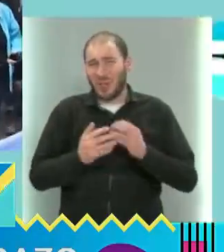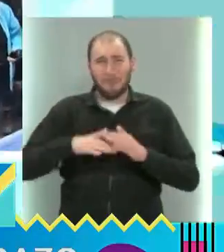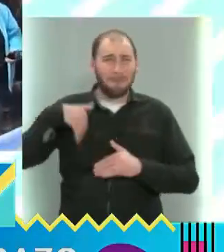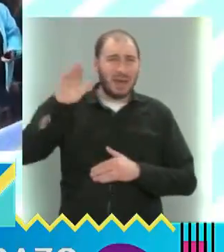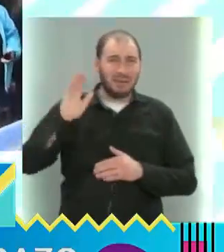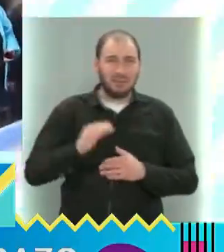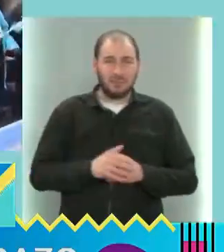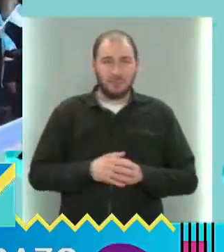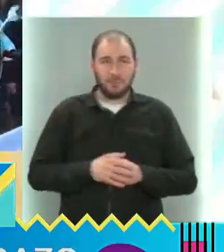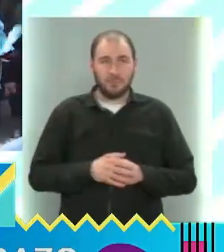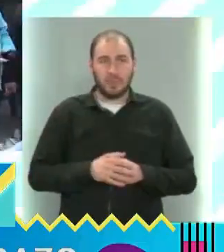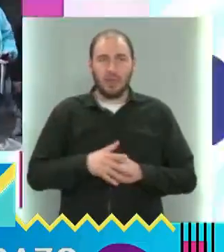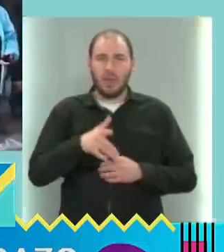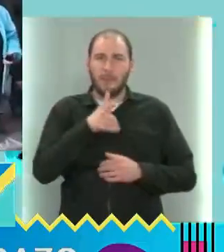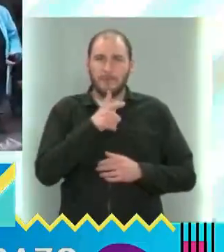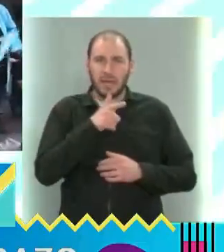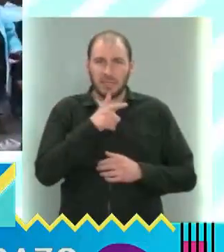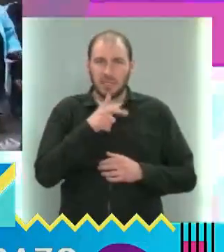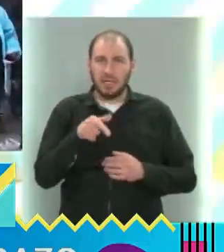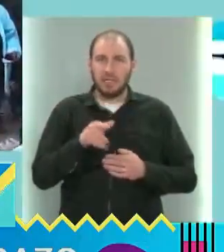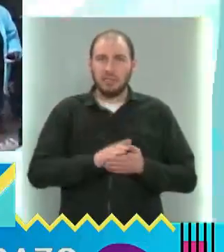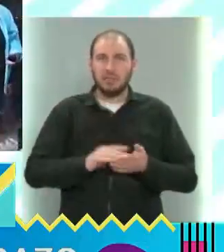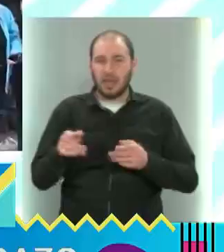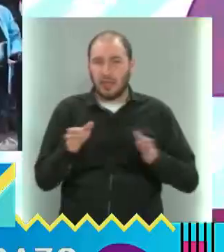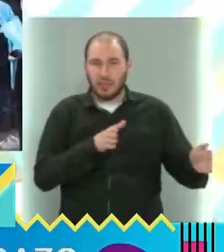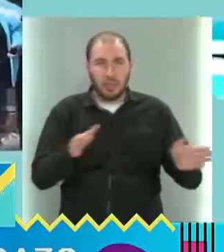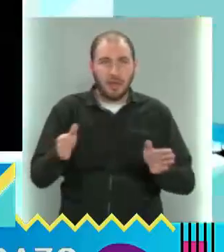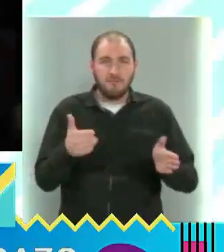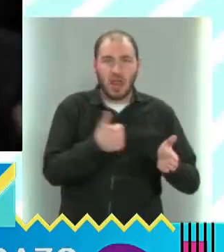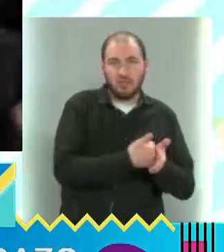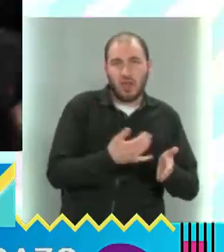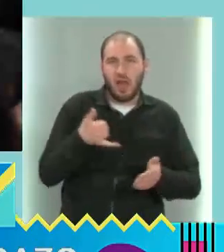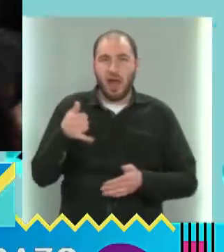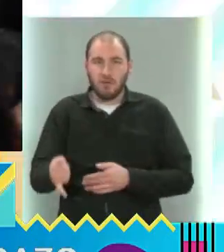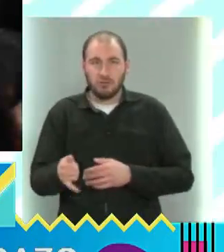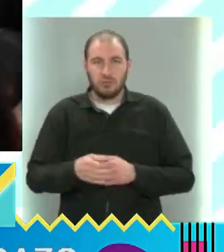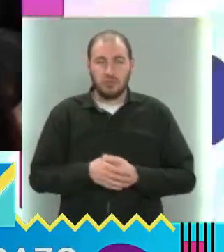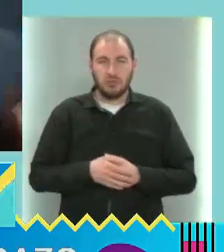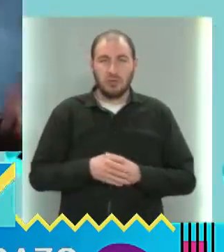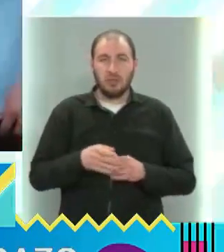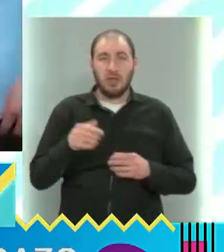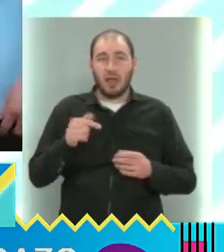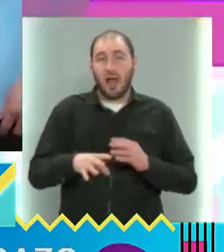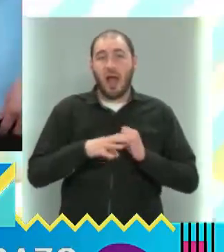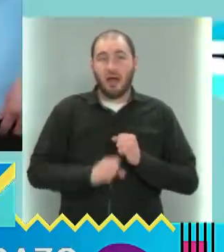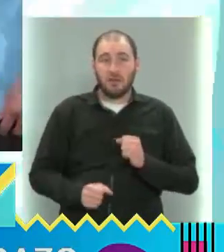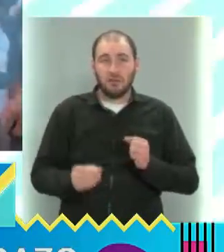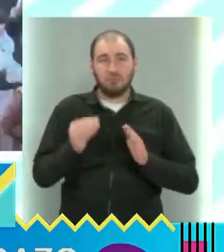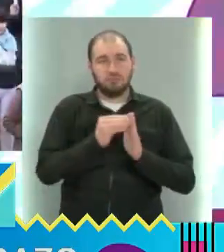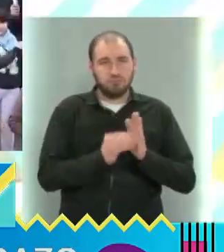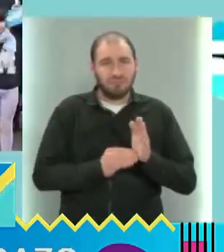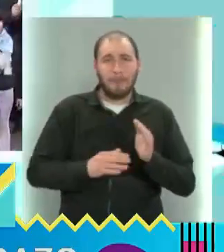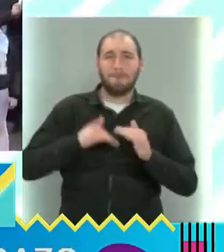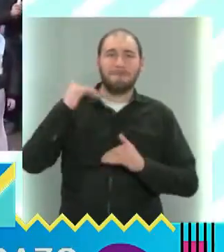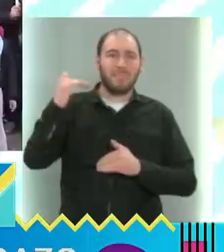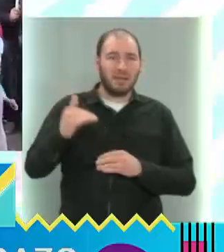esto, o sea, como que pareciera que se va solo a los extremos, por violación, por abuso, y la realidad es que el aborto contempla mucho